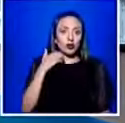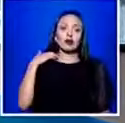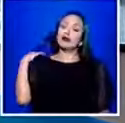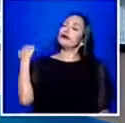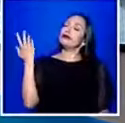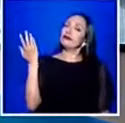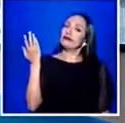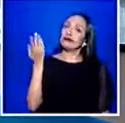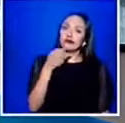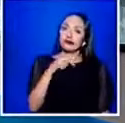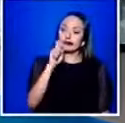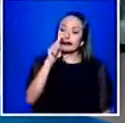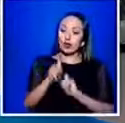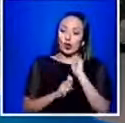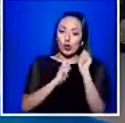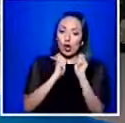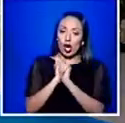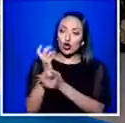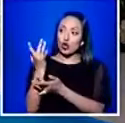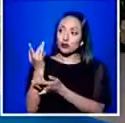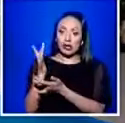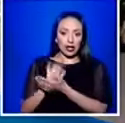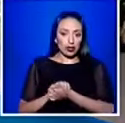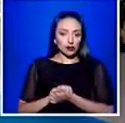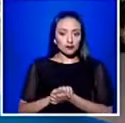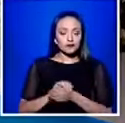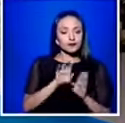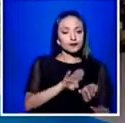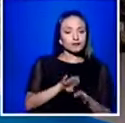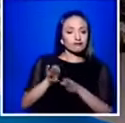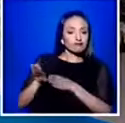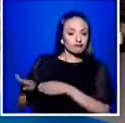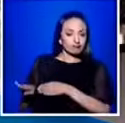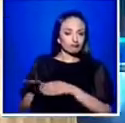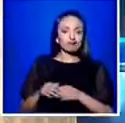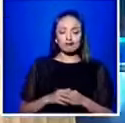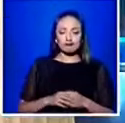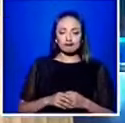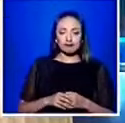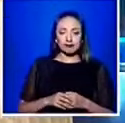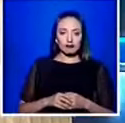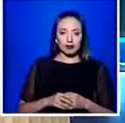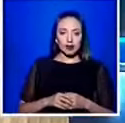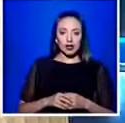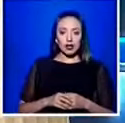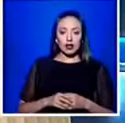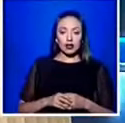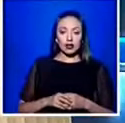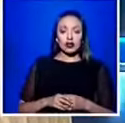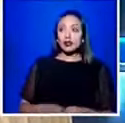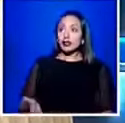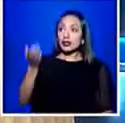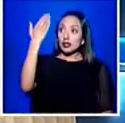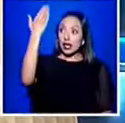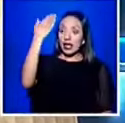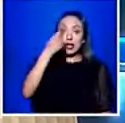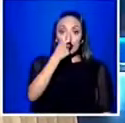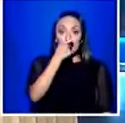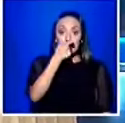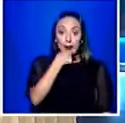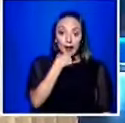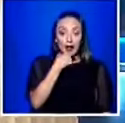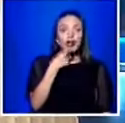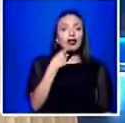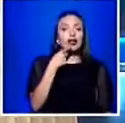que lamentablemente lleva más de un año. Son las 7:52 de la mañana. El alcalde Pavel Muñoz dijo que es necesaria